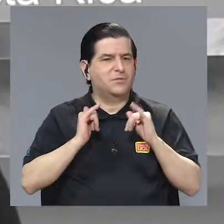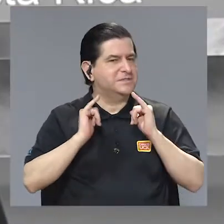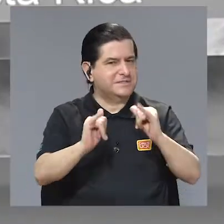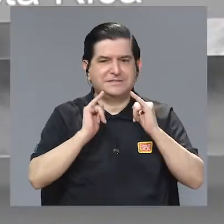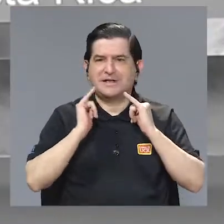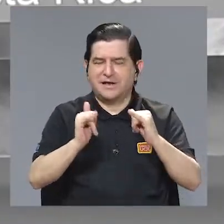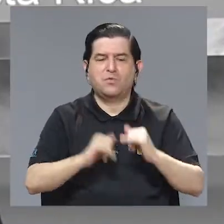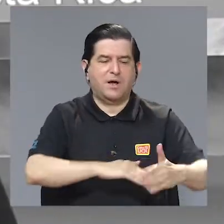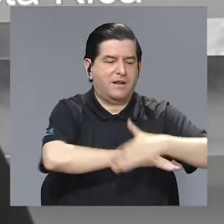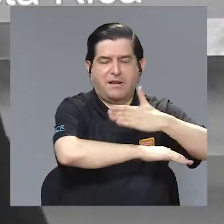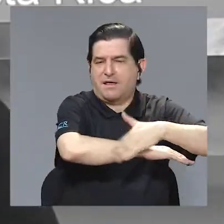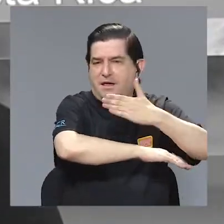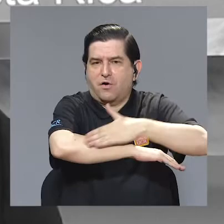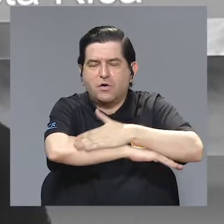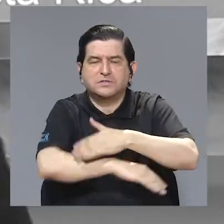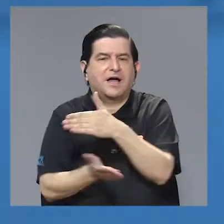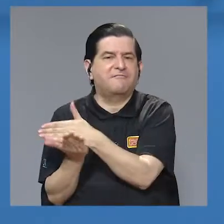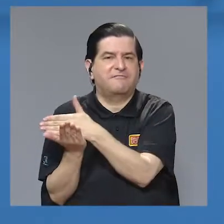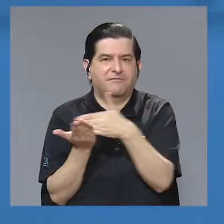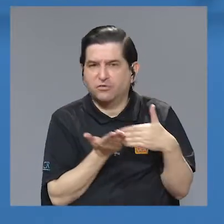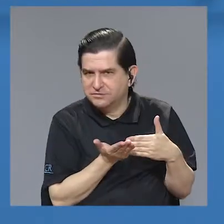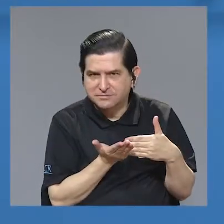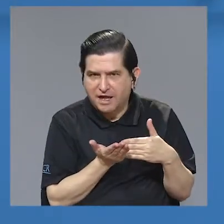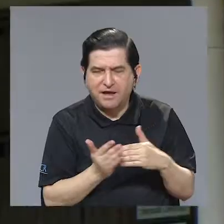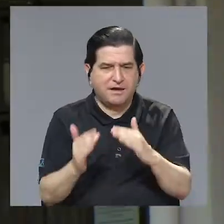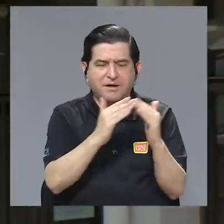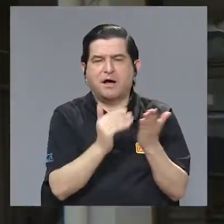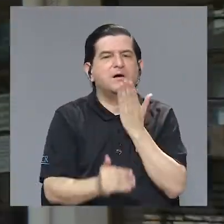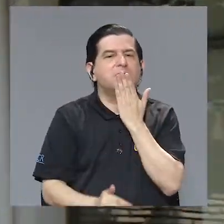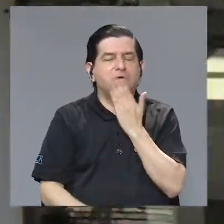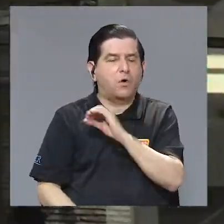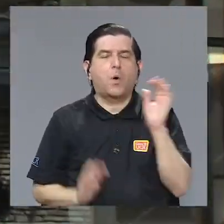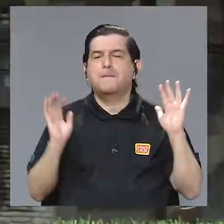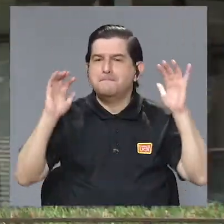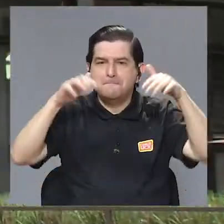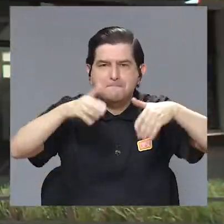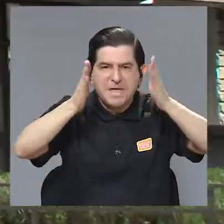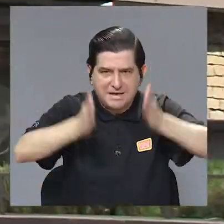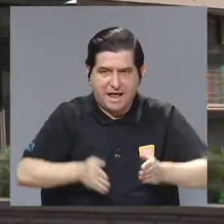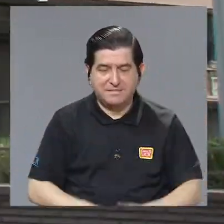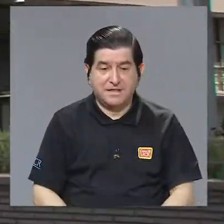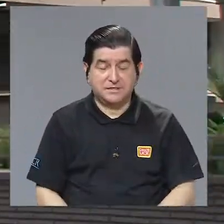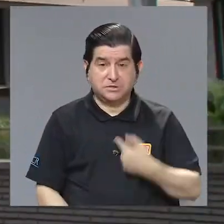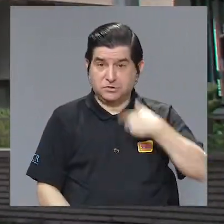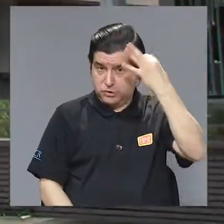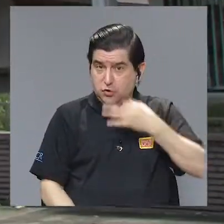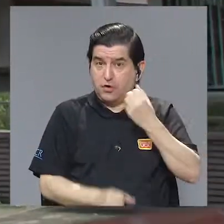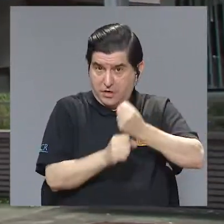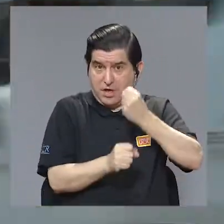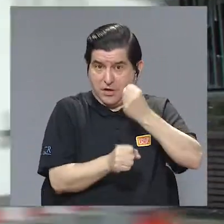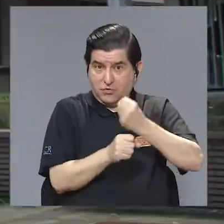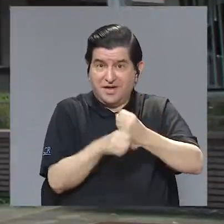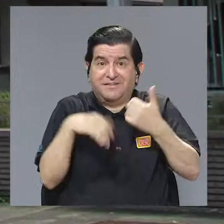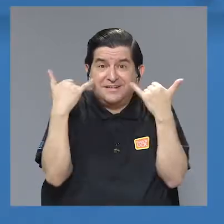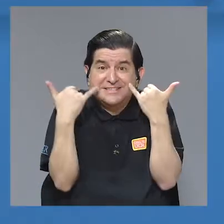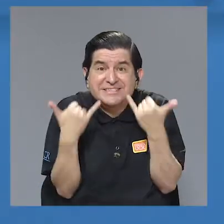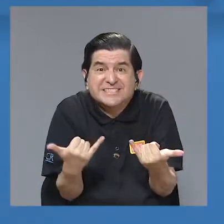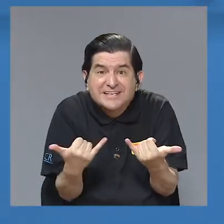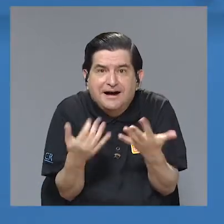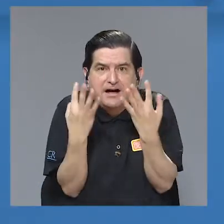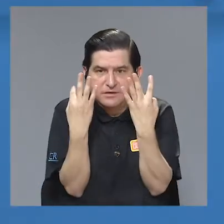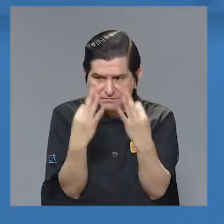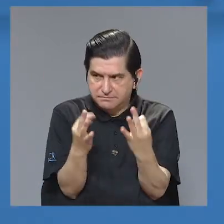de la misma manera en zonas costeras, zonas fronterizas, población indígena y migrantes. Entonces me parece que los esfuerzos deberían de estar